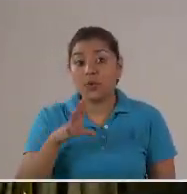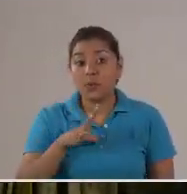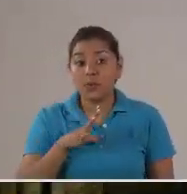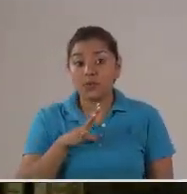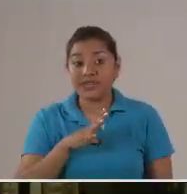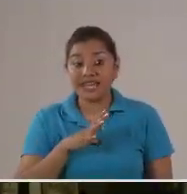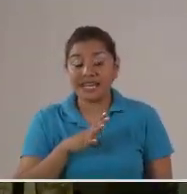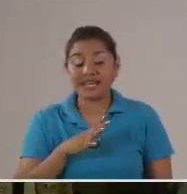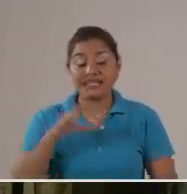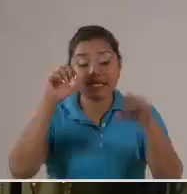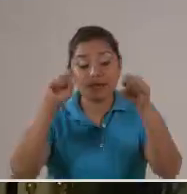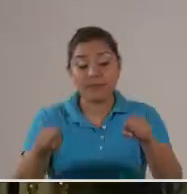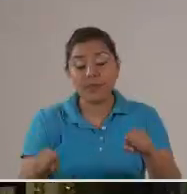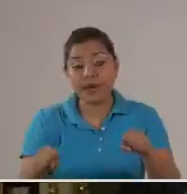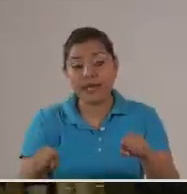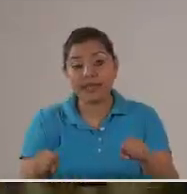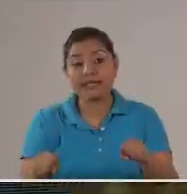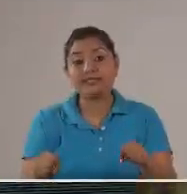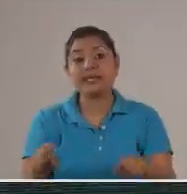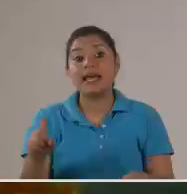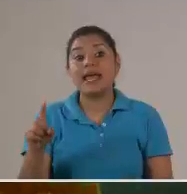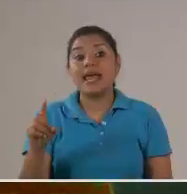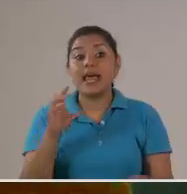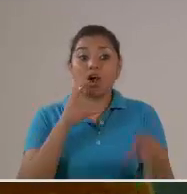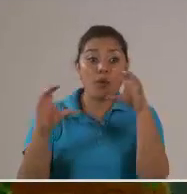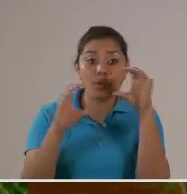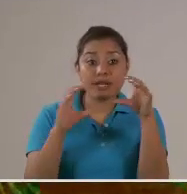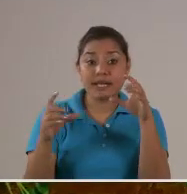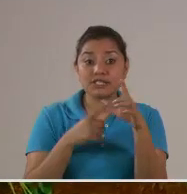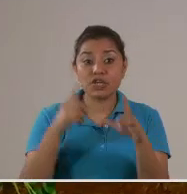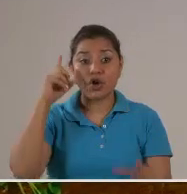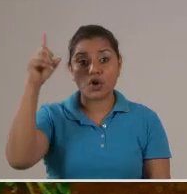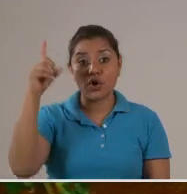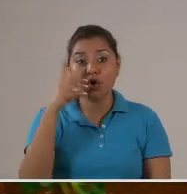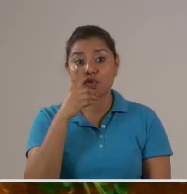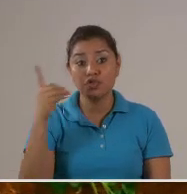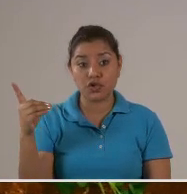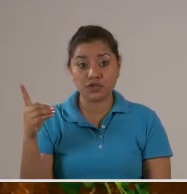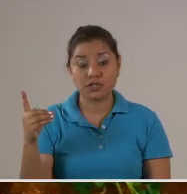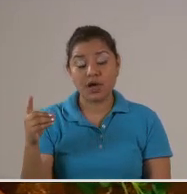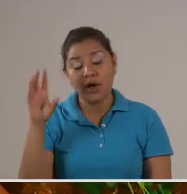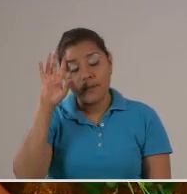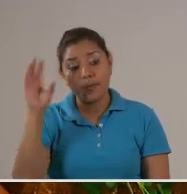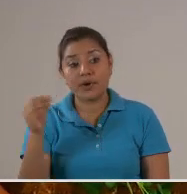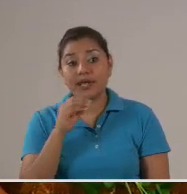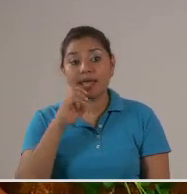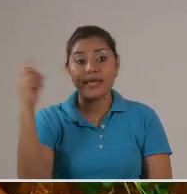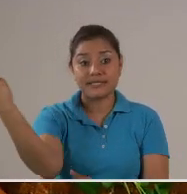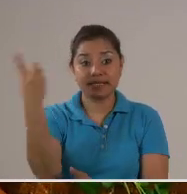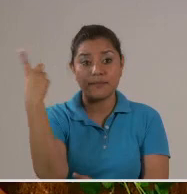comunión dale un aplauso al rey bendito es bien importante bien